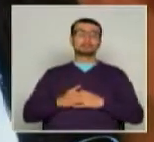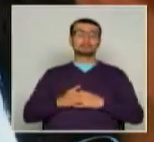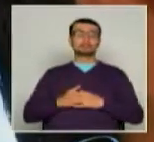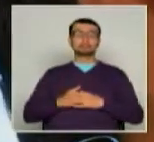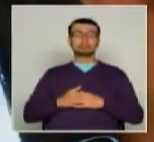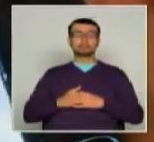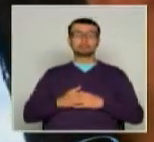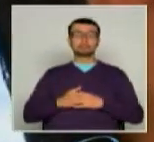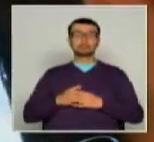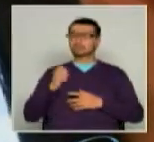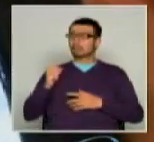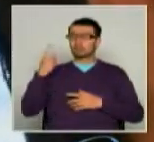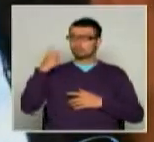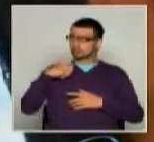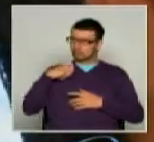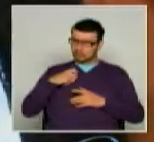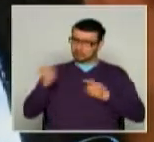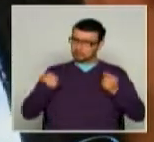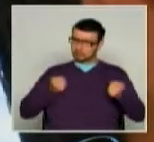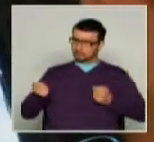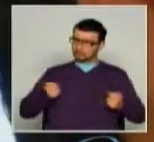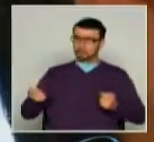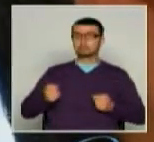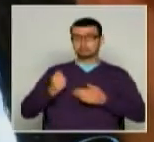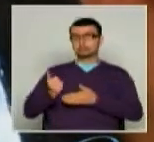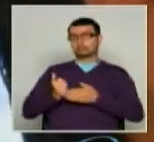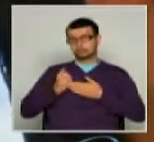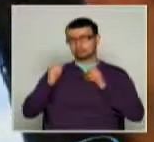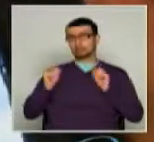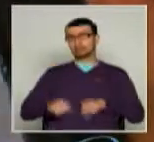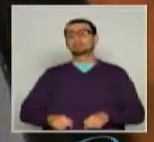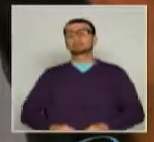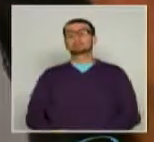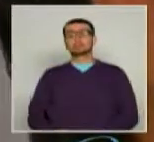ciertos padecimientos que tenemos desde la auriculoterapia.